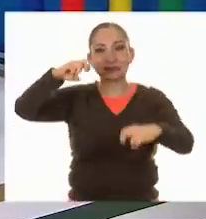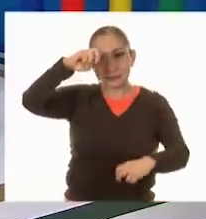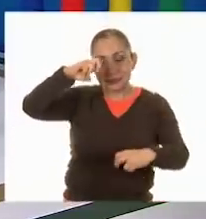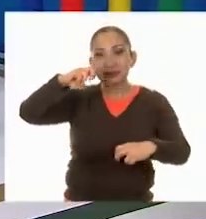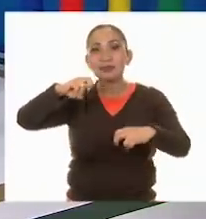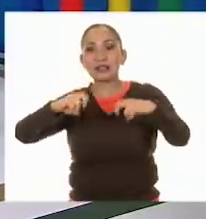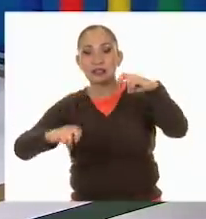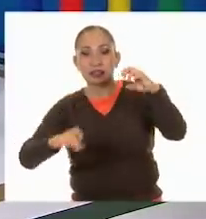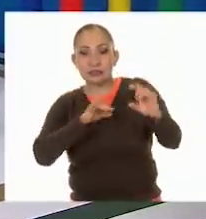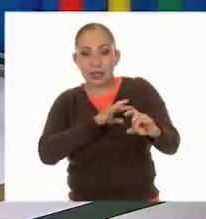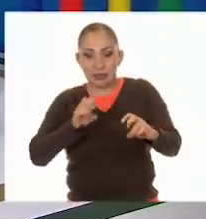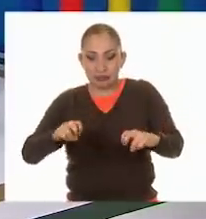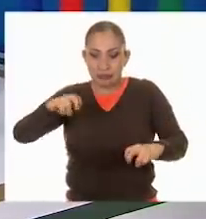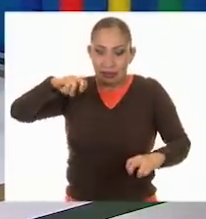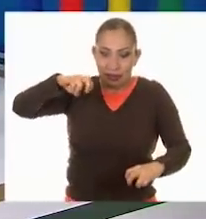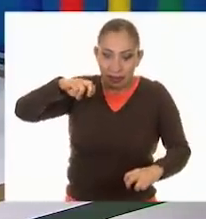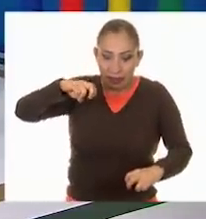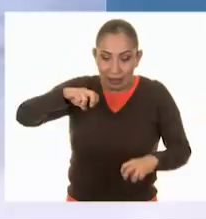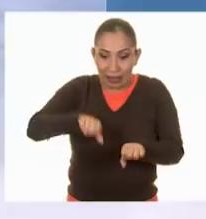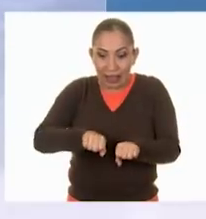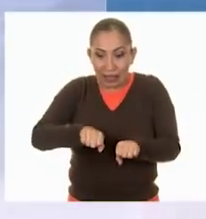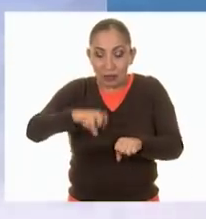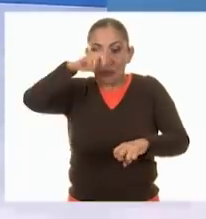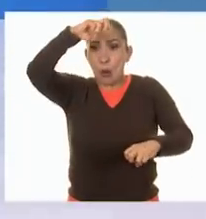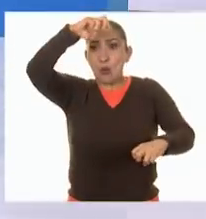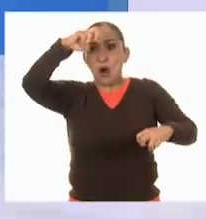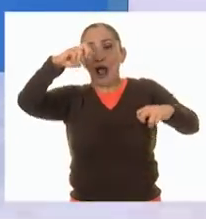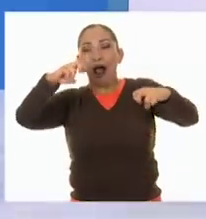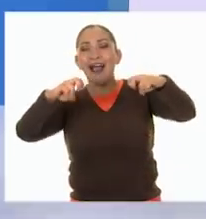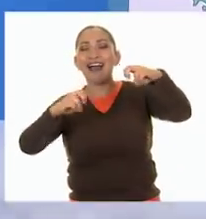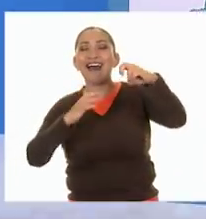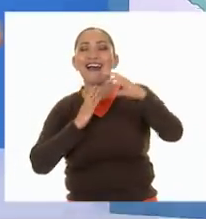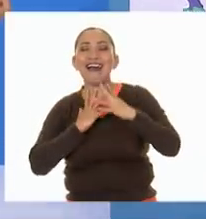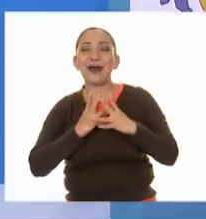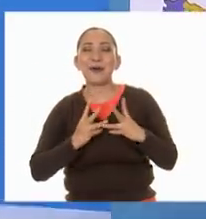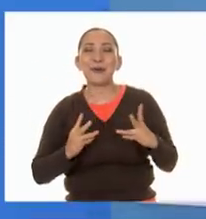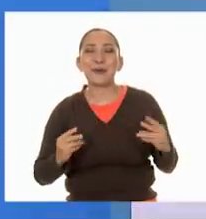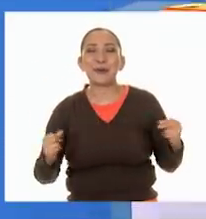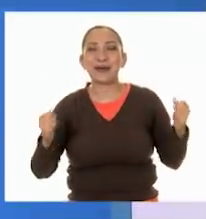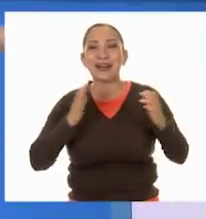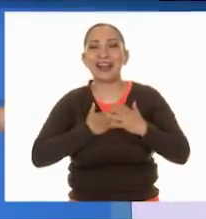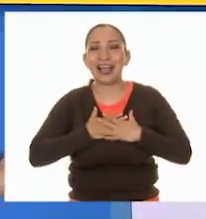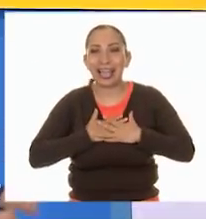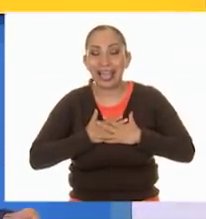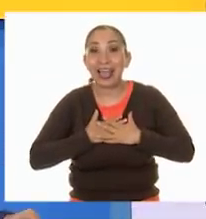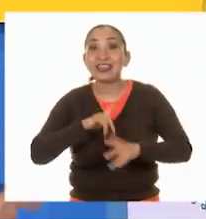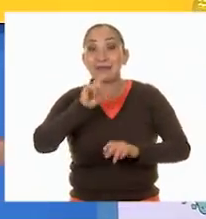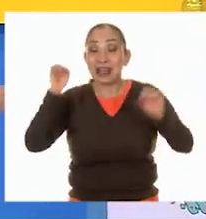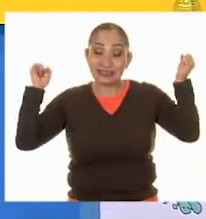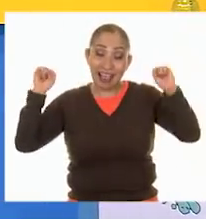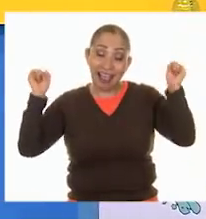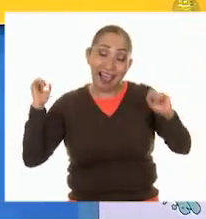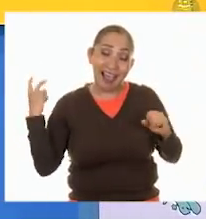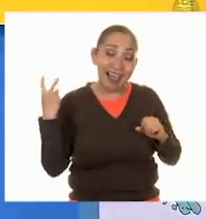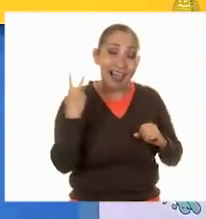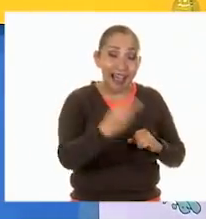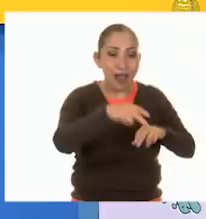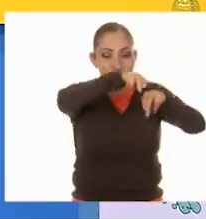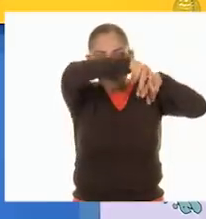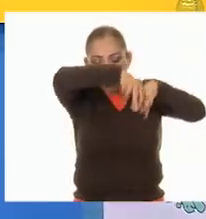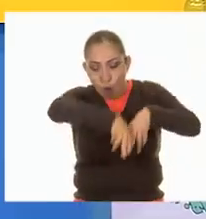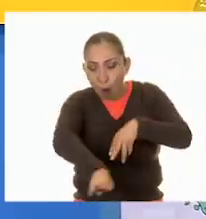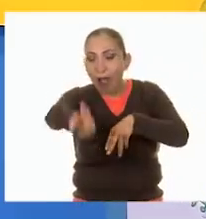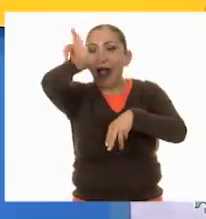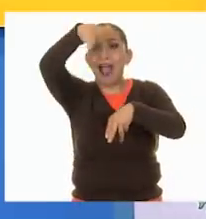Nos daba un poco de miedo estar arriba, pero al bajar nos sentíamos aliviados. Luego corrimos a visitar la resbaladilla.